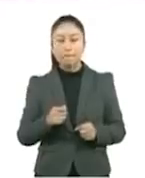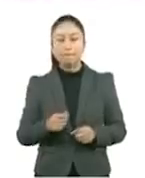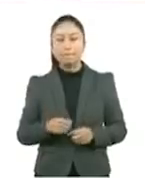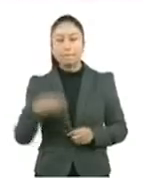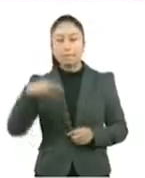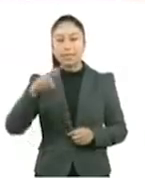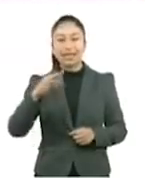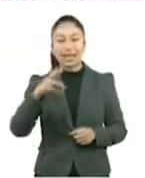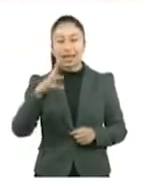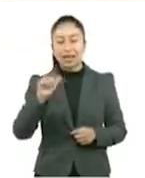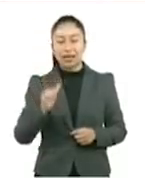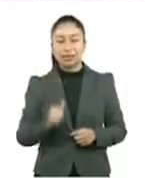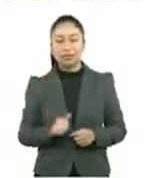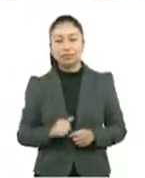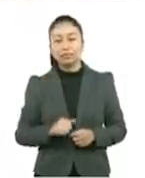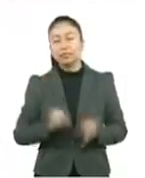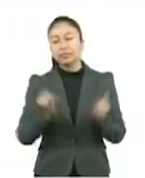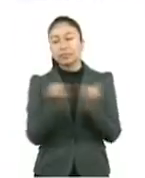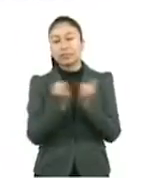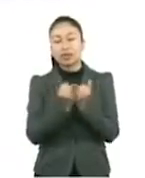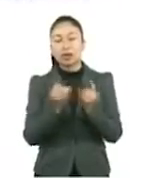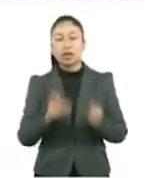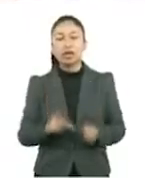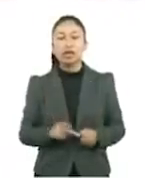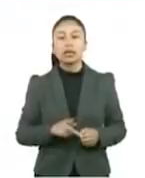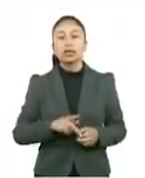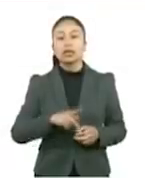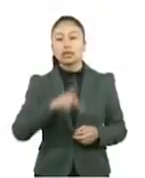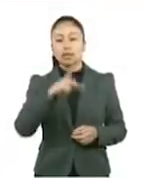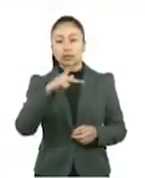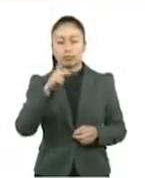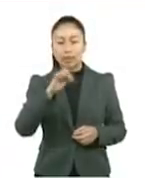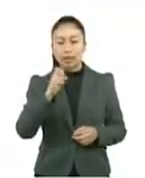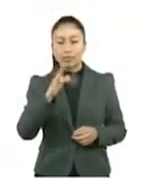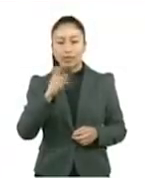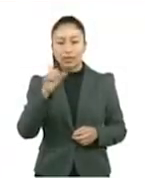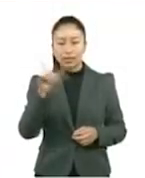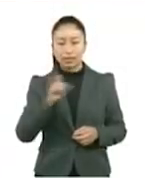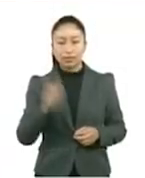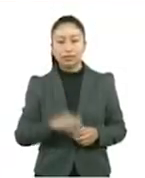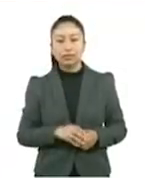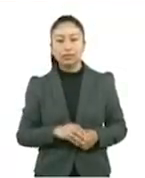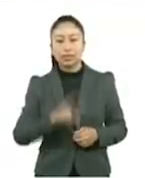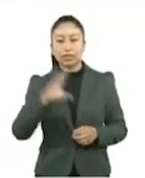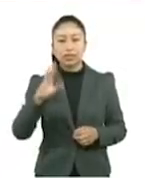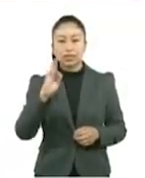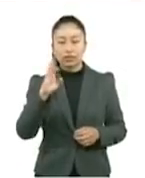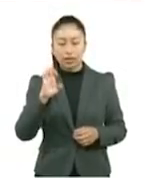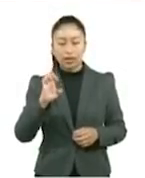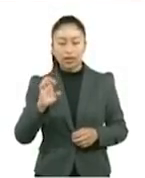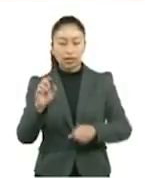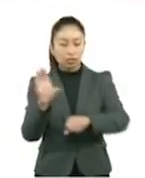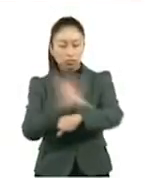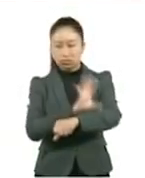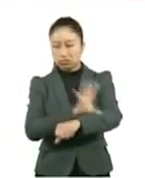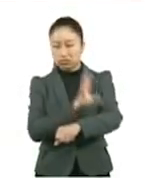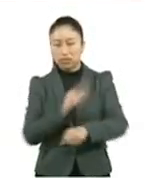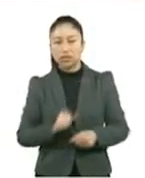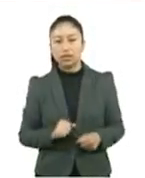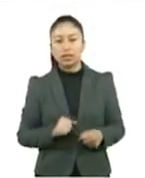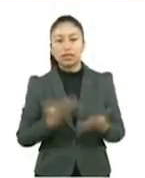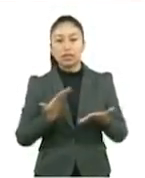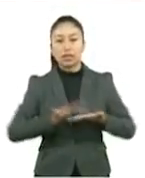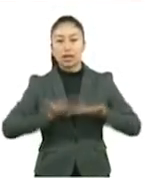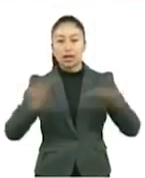Así como hay Pemex, así como hay CFE, que es de todas y todos los mexicanos, ahora va a haber una empresa para explotar el